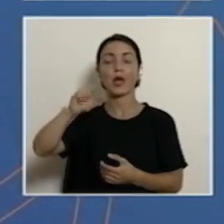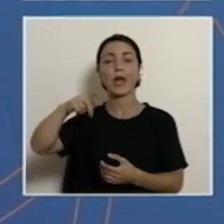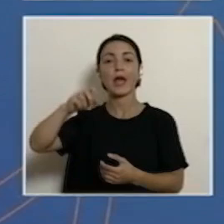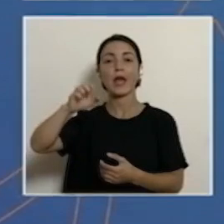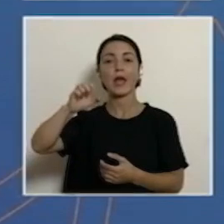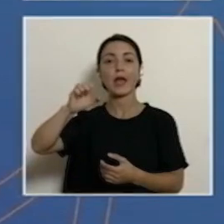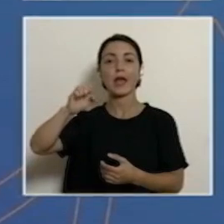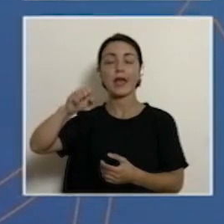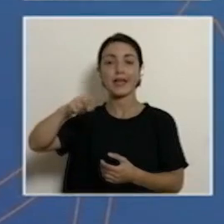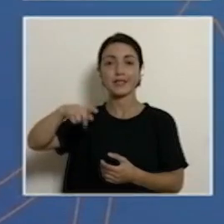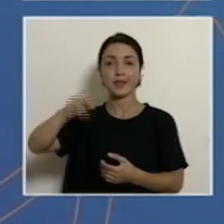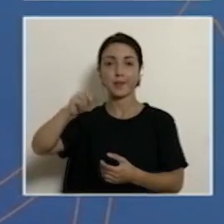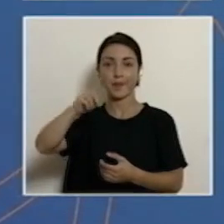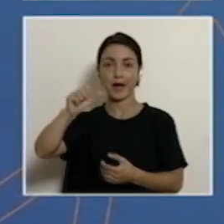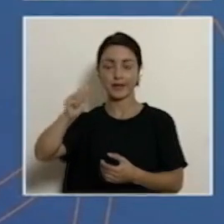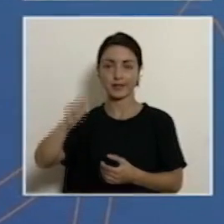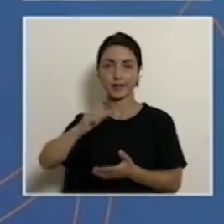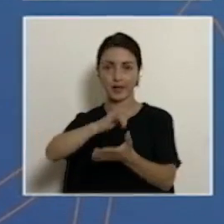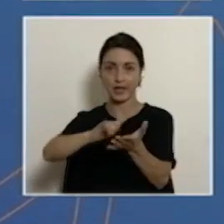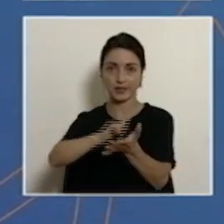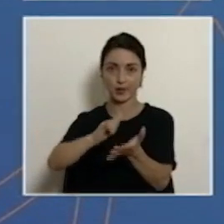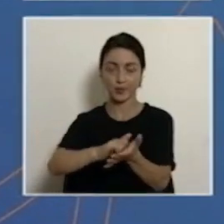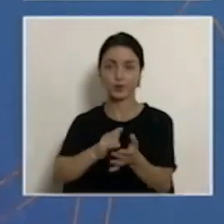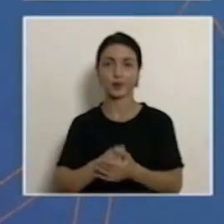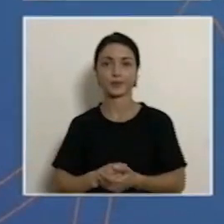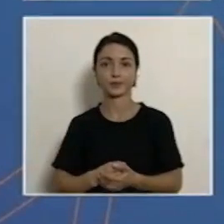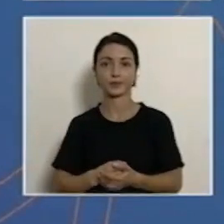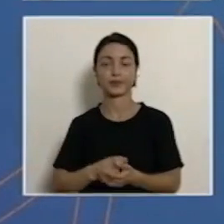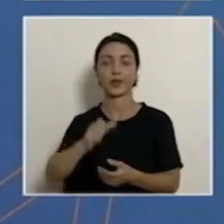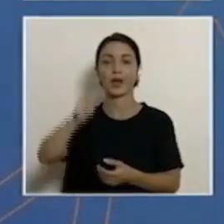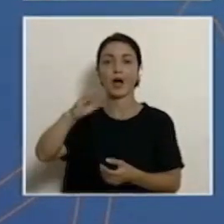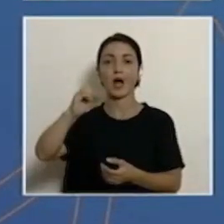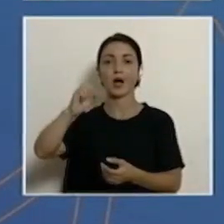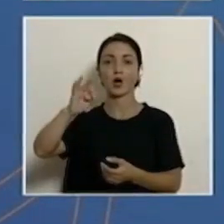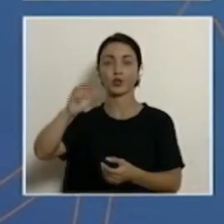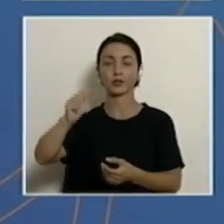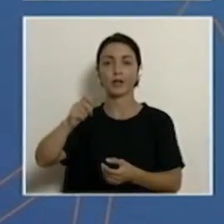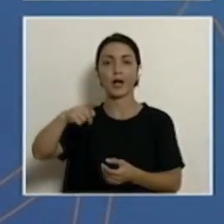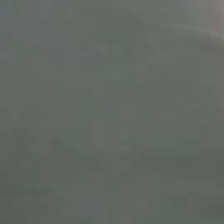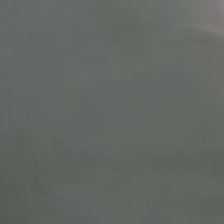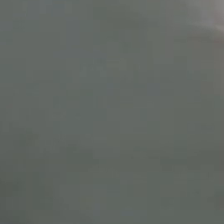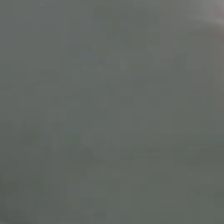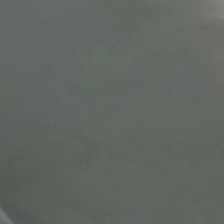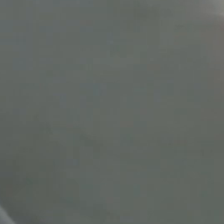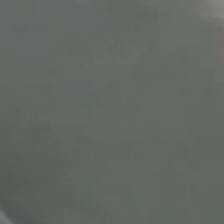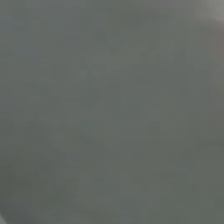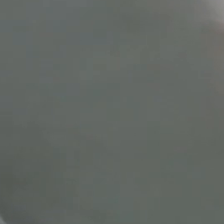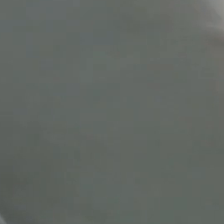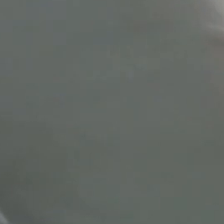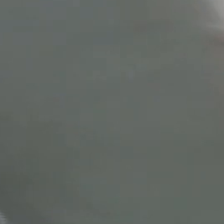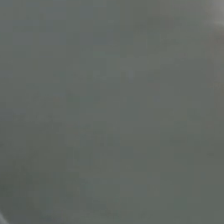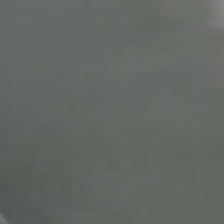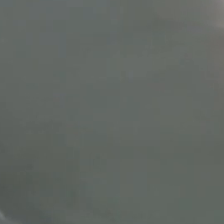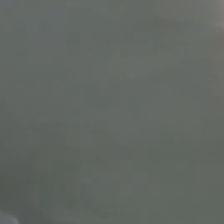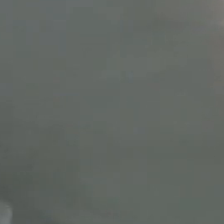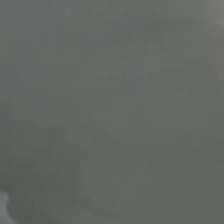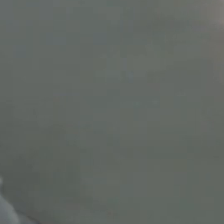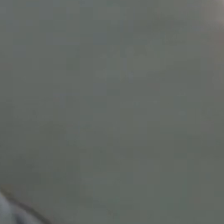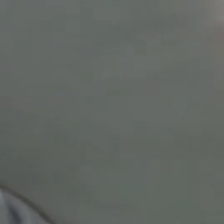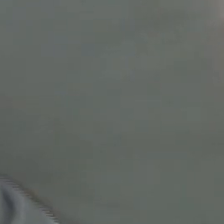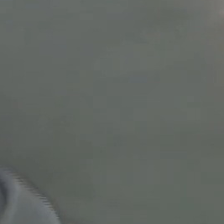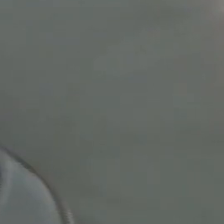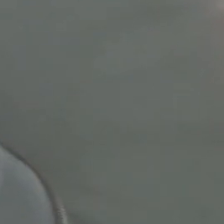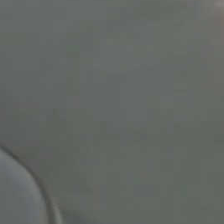la provincia de San José, los cantones de Acosta y de Puriscal. Por otro lado, según datos del Sistema Integrado